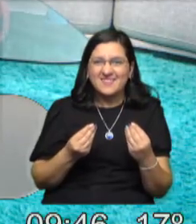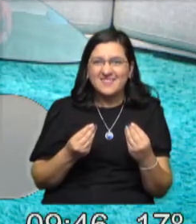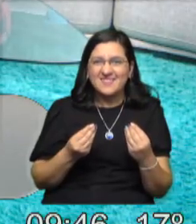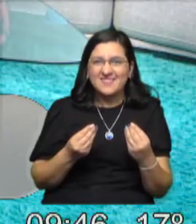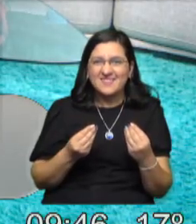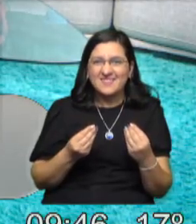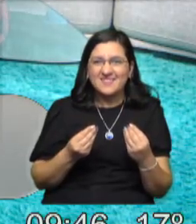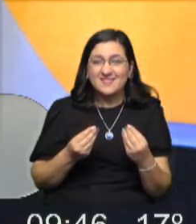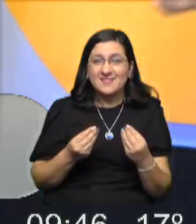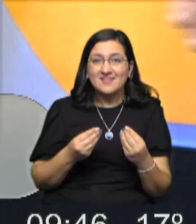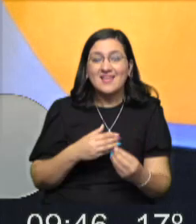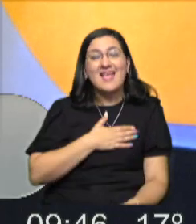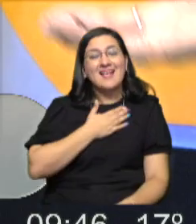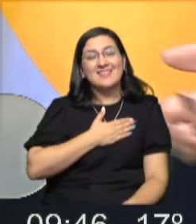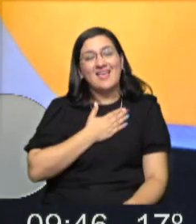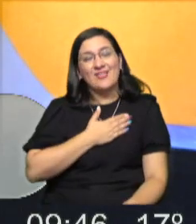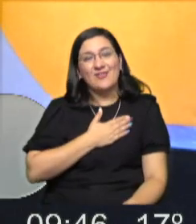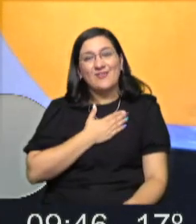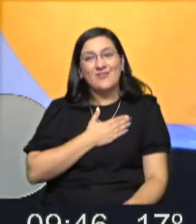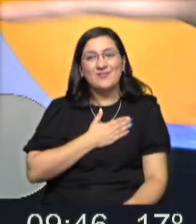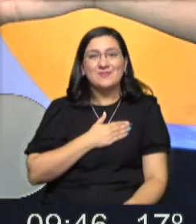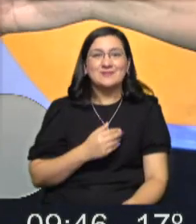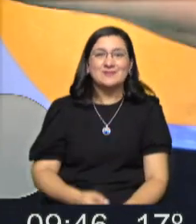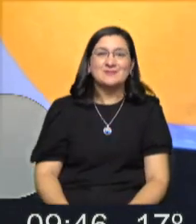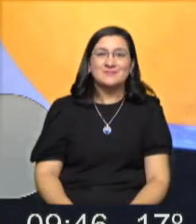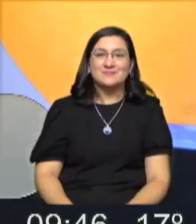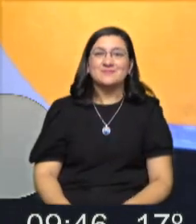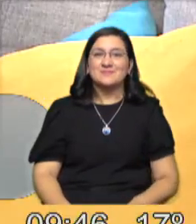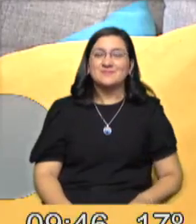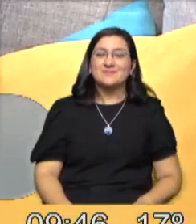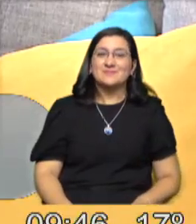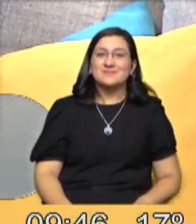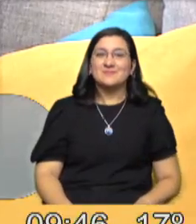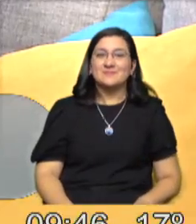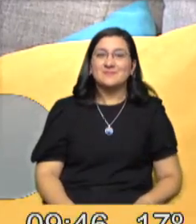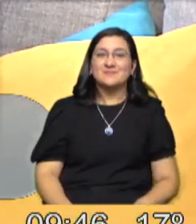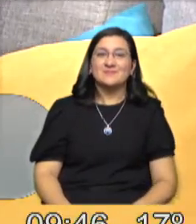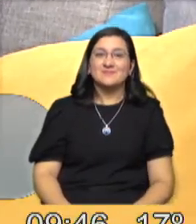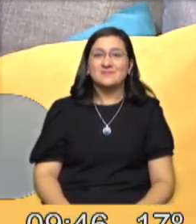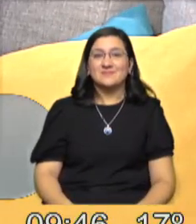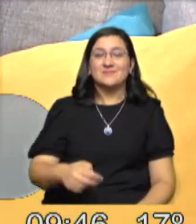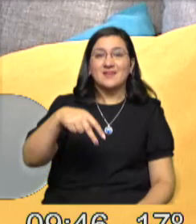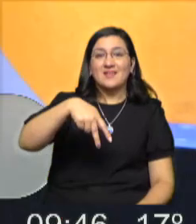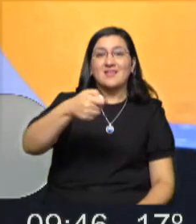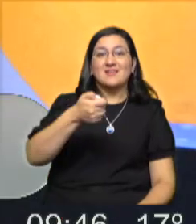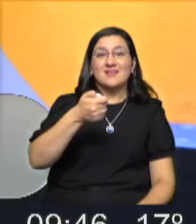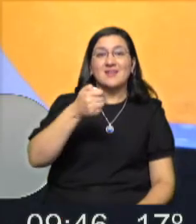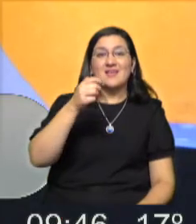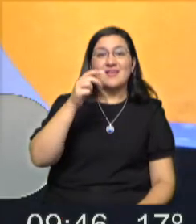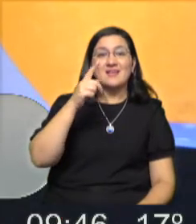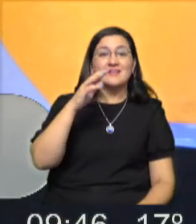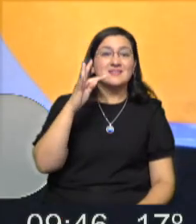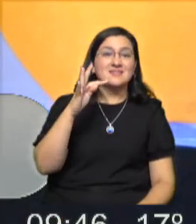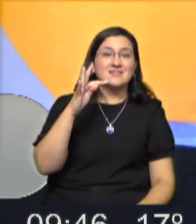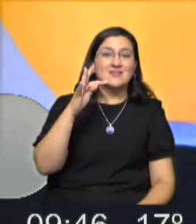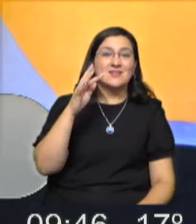Nice to meet you too. Encantado de conocerte. Por las dudas. Yes. Igual podemos hacer el corto. Yes. Nice to meet you and you. Y ahí ya queda precioso. Ah, and you. Nice to